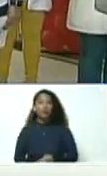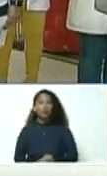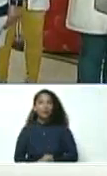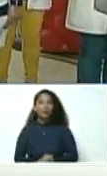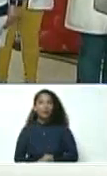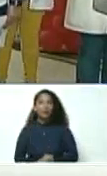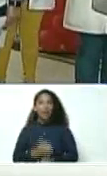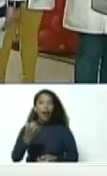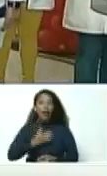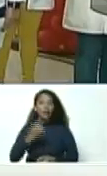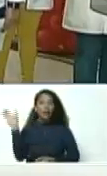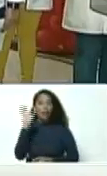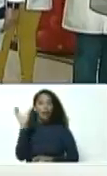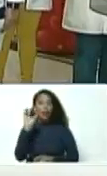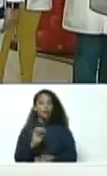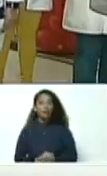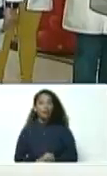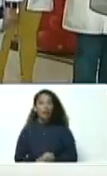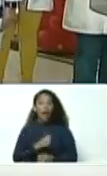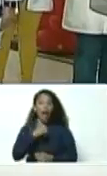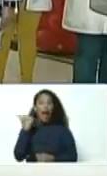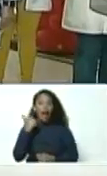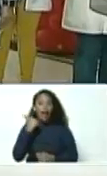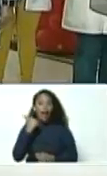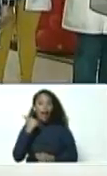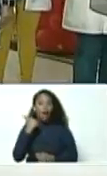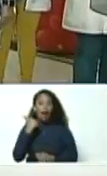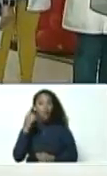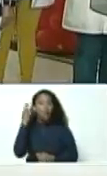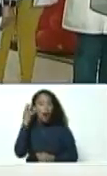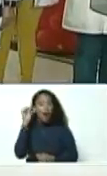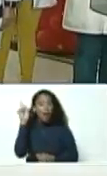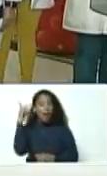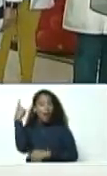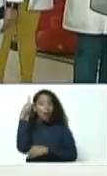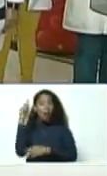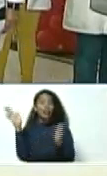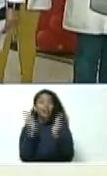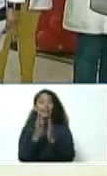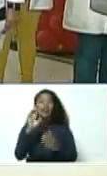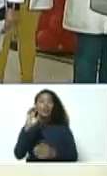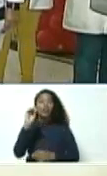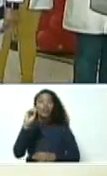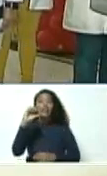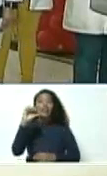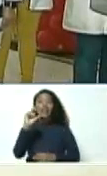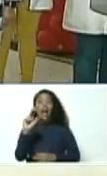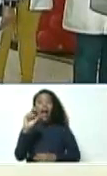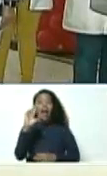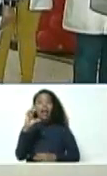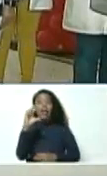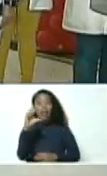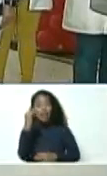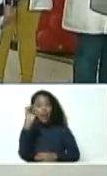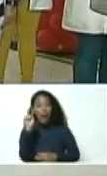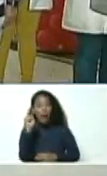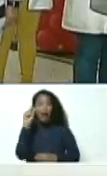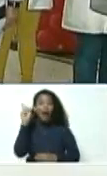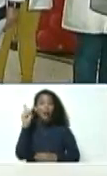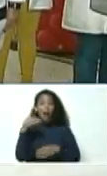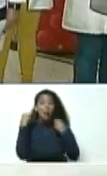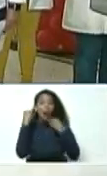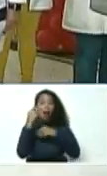la alcaldesa de Caracas, precisamente en la parroquia Santa Rosalía, para proceder a